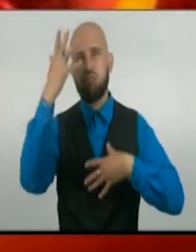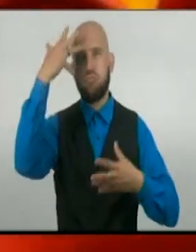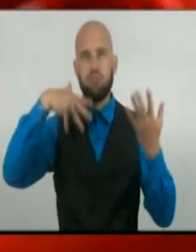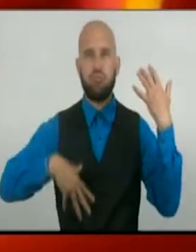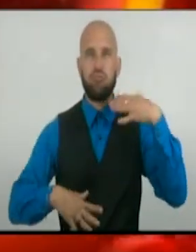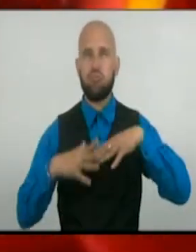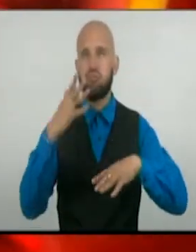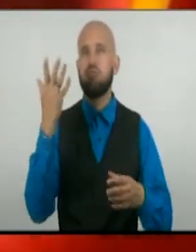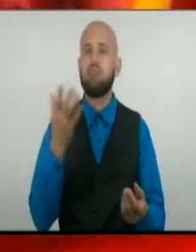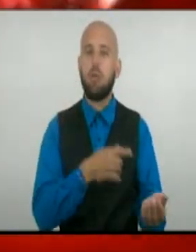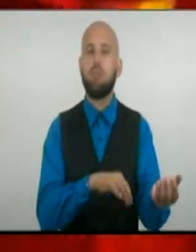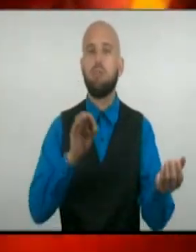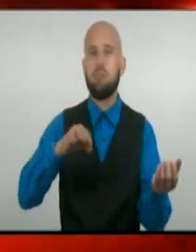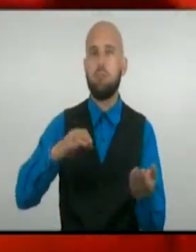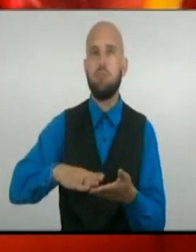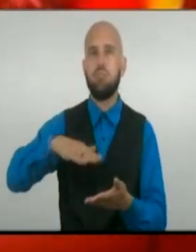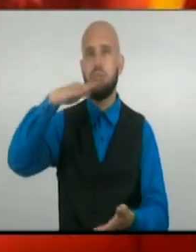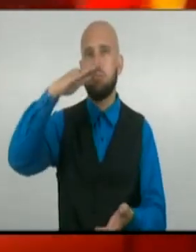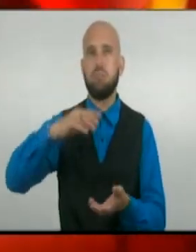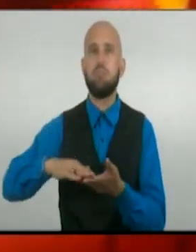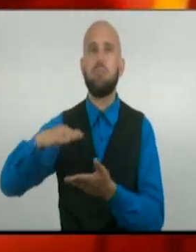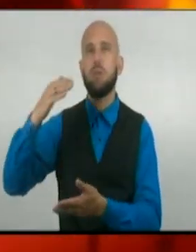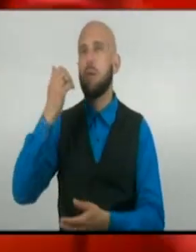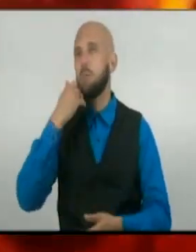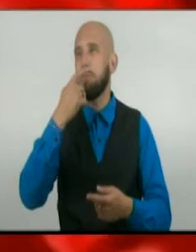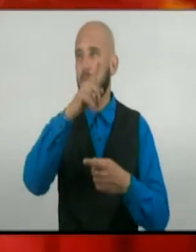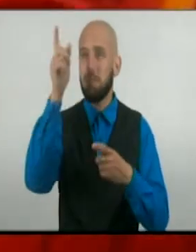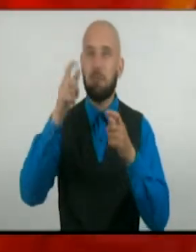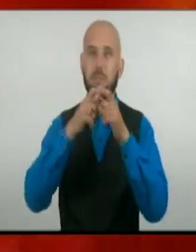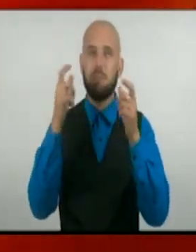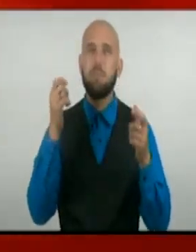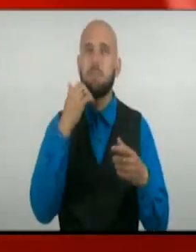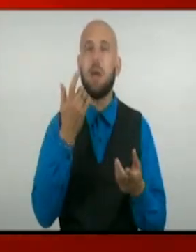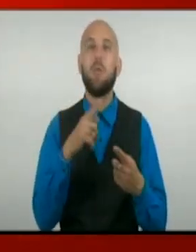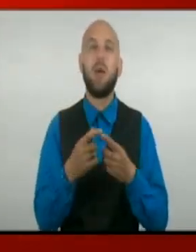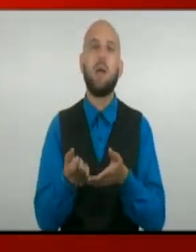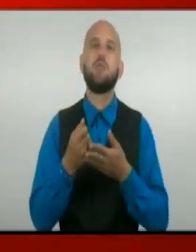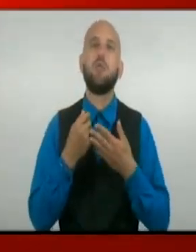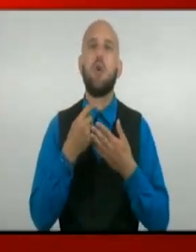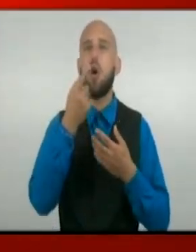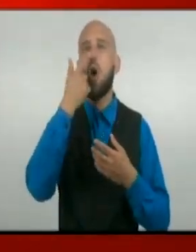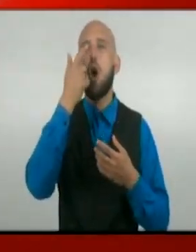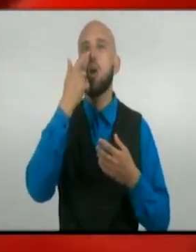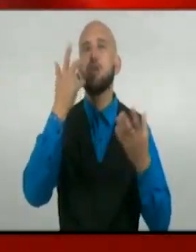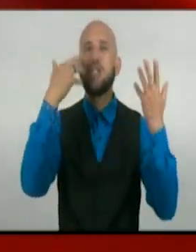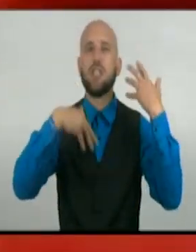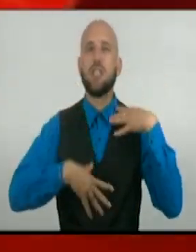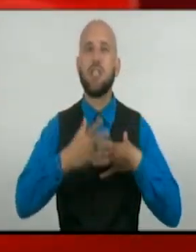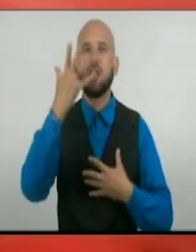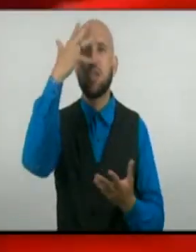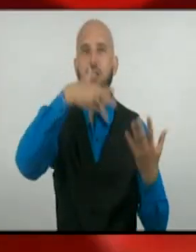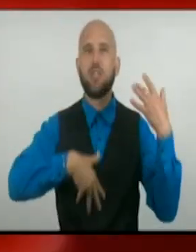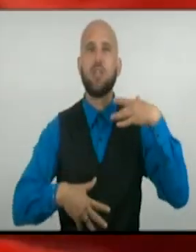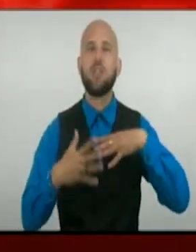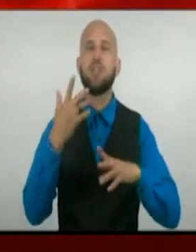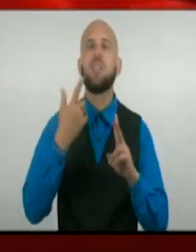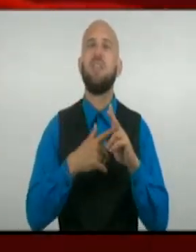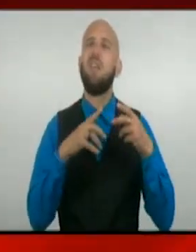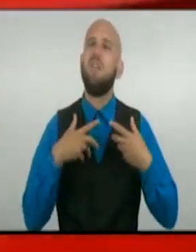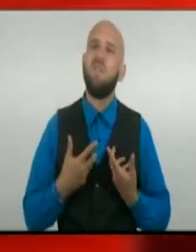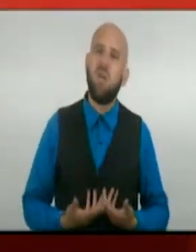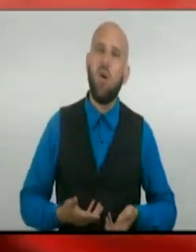más a menudo para aumentar la capacidad de transportar oxígeno y prevenir o evitar el agotamiento y otras